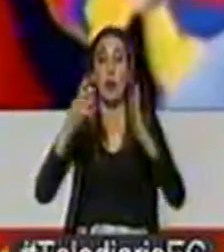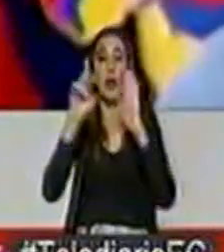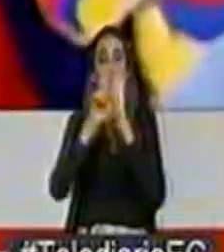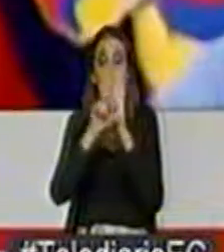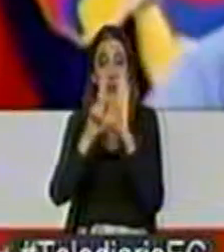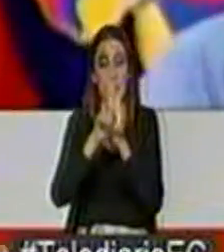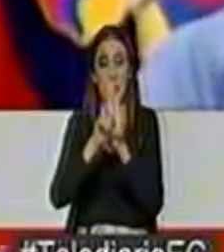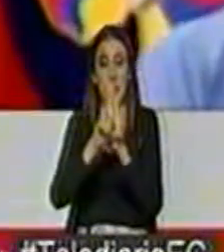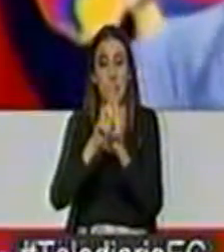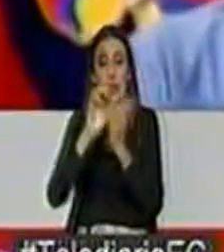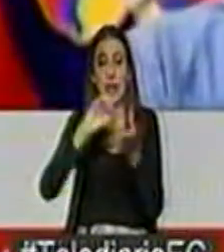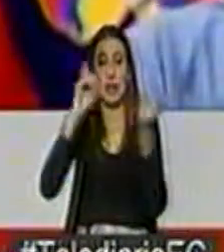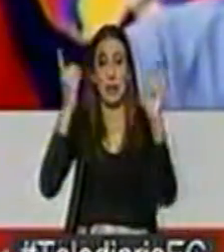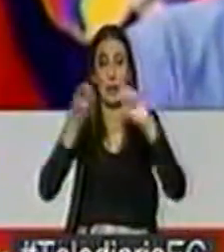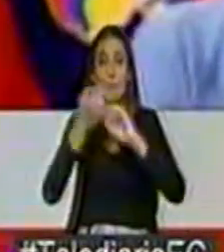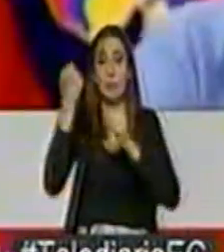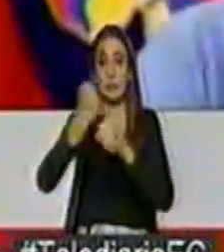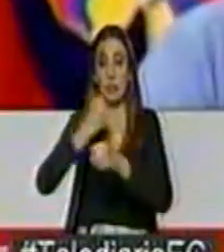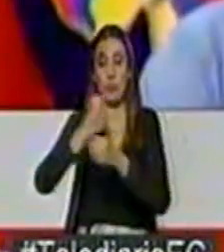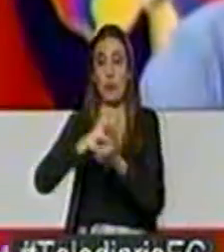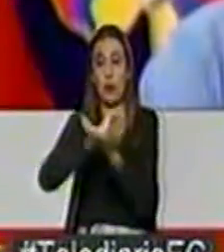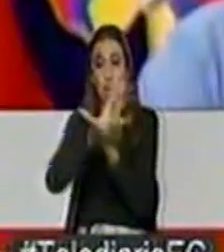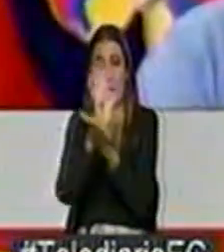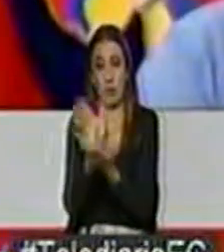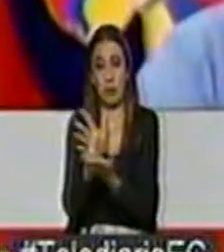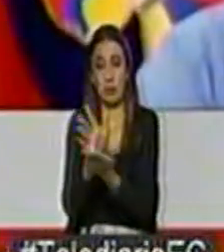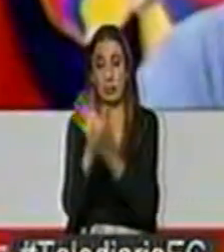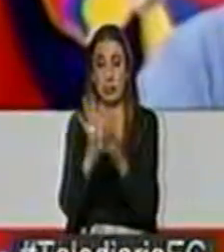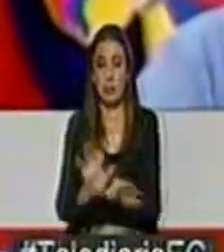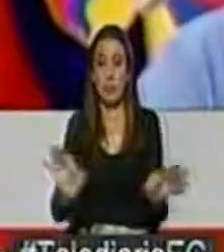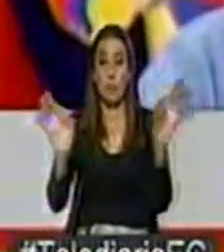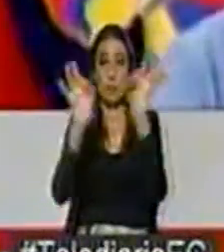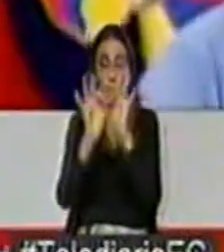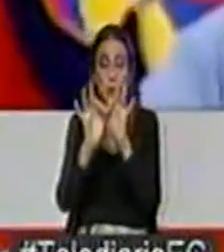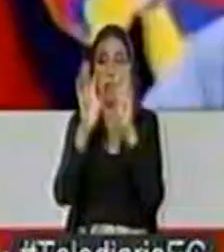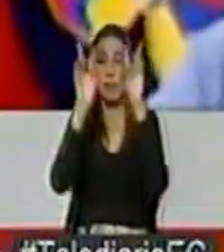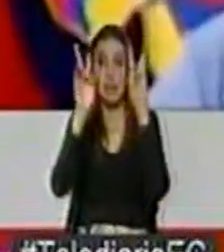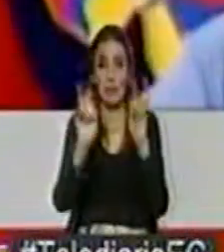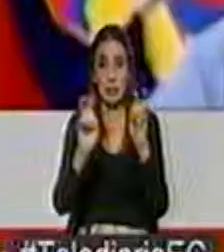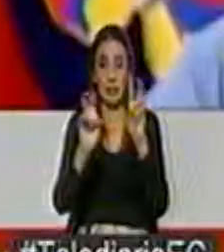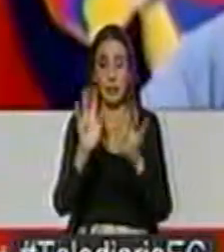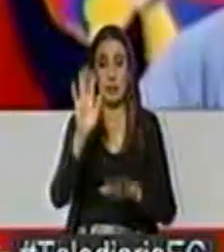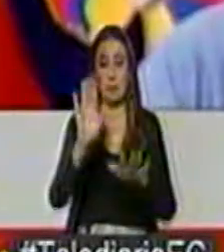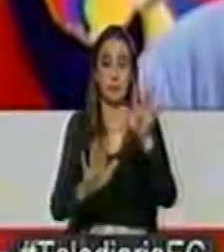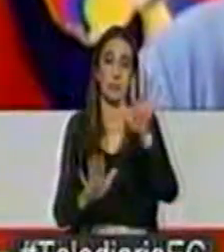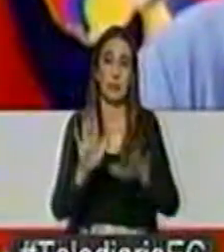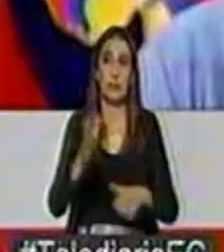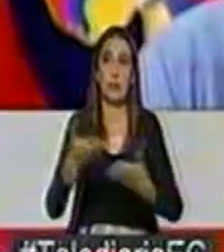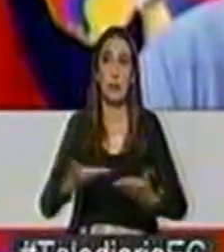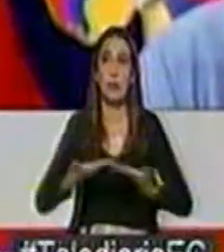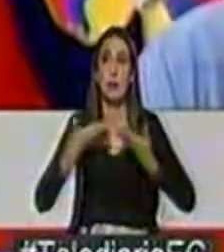hacia la Asamblea, eso fundamentalmente, y temas que vamos a tratarlos